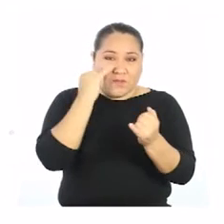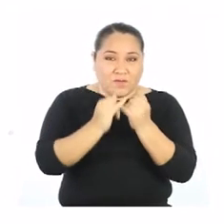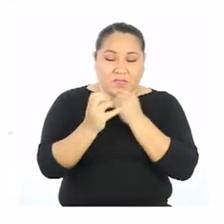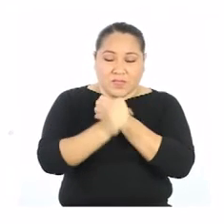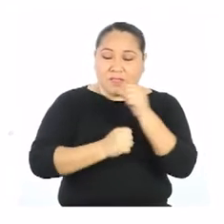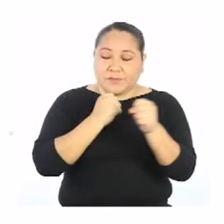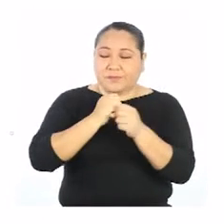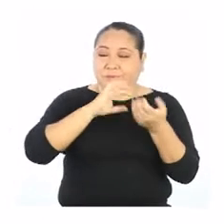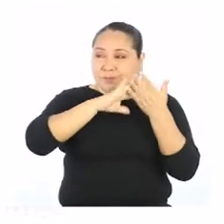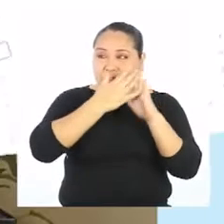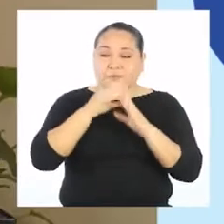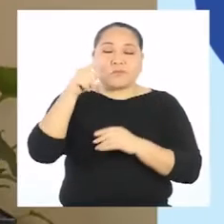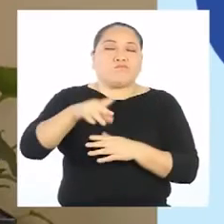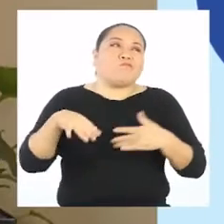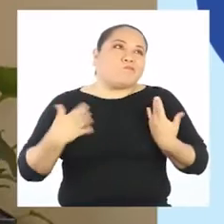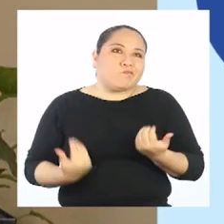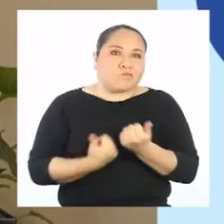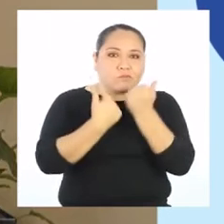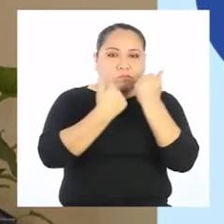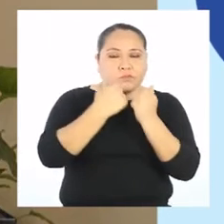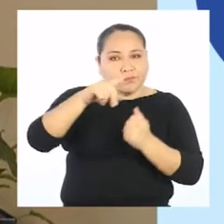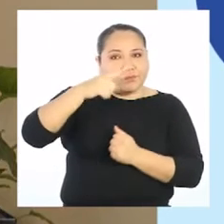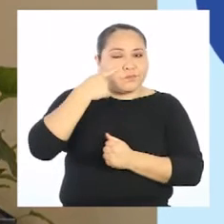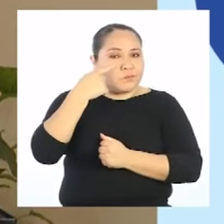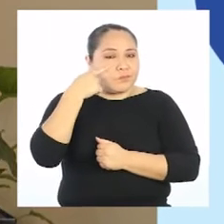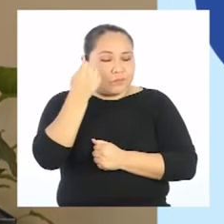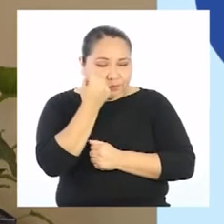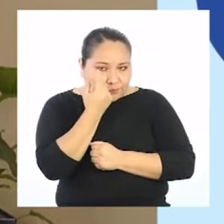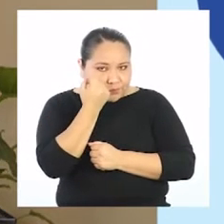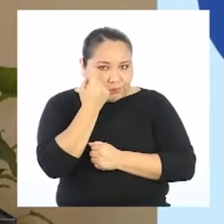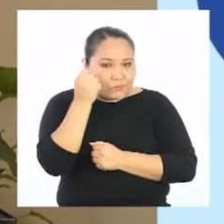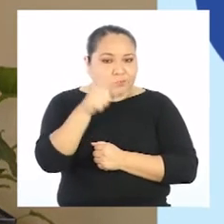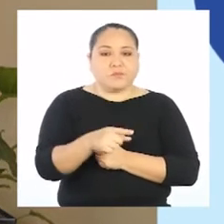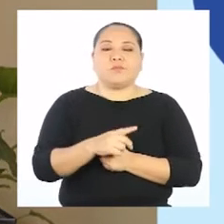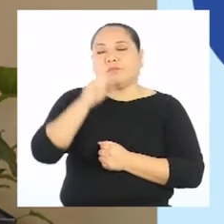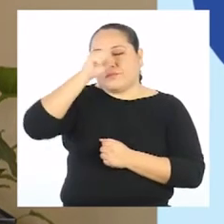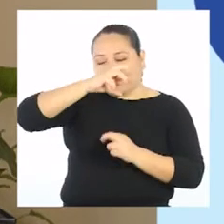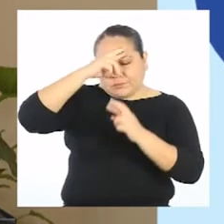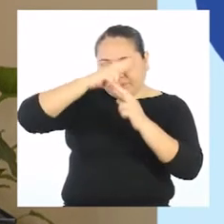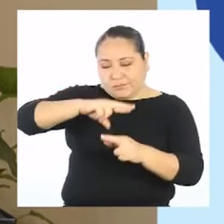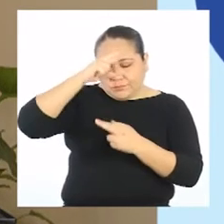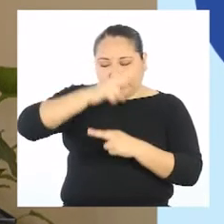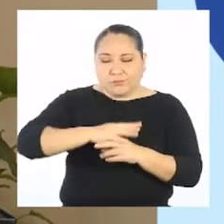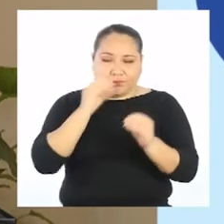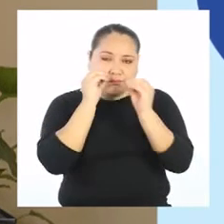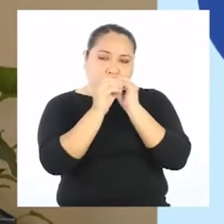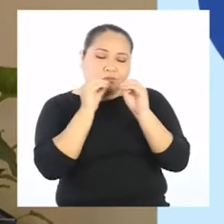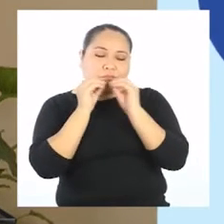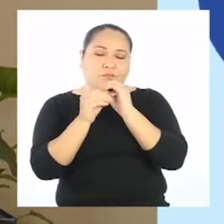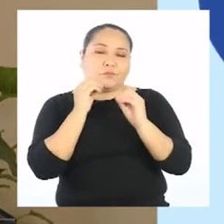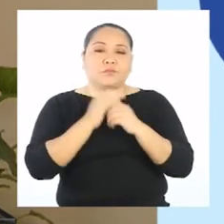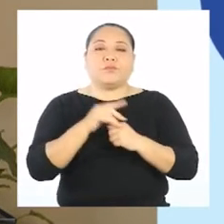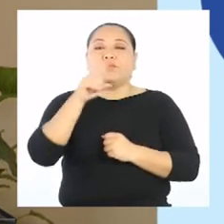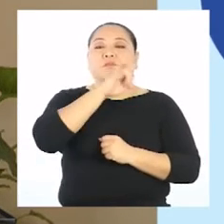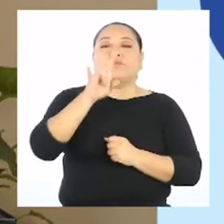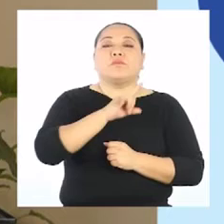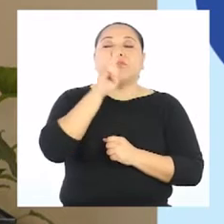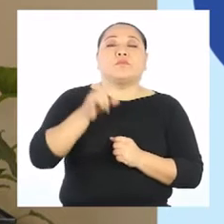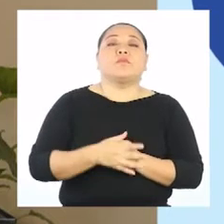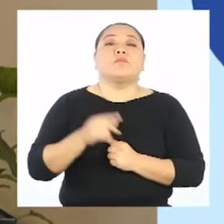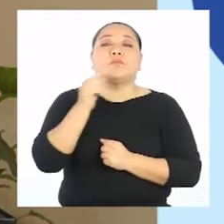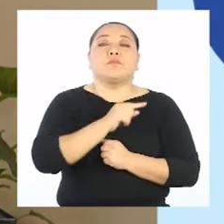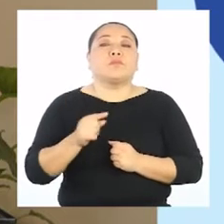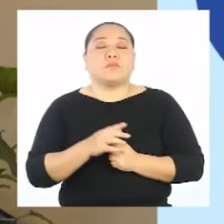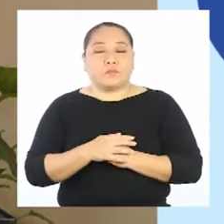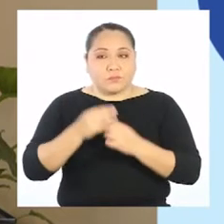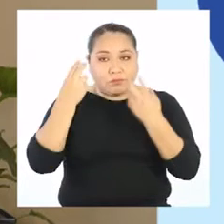la comunidad? Podemos colaborar conociendo, comprendiendo y cumpliendo con las regulaciones,